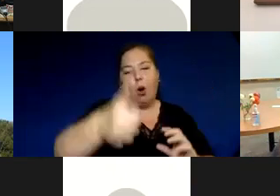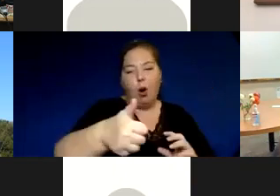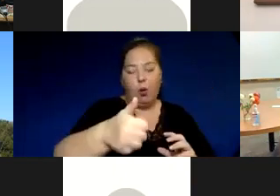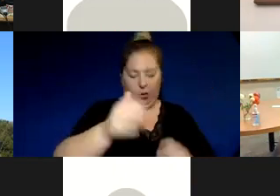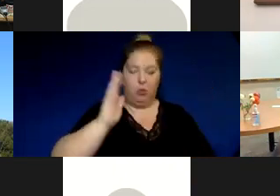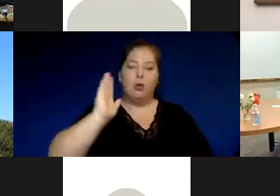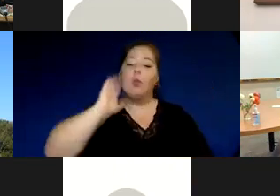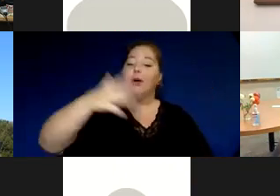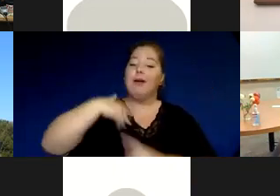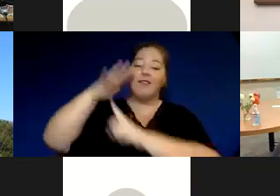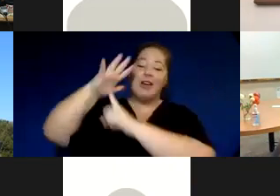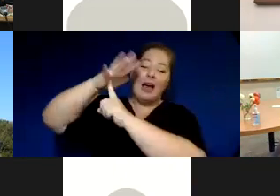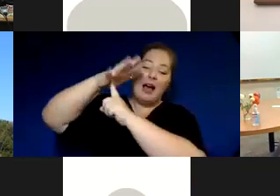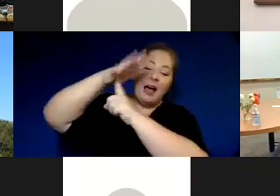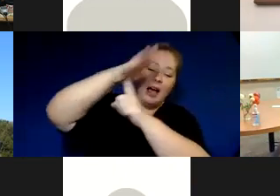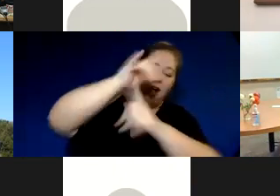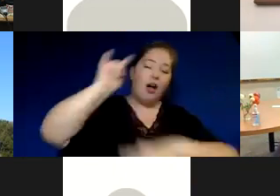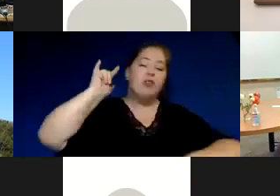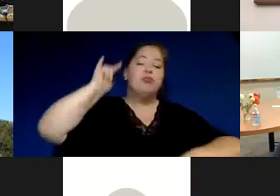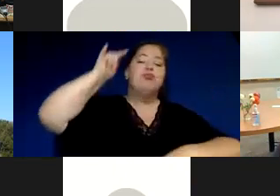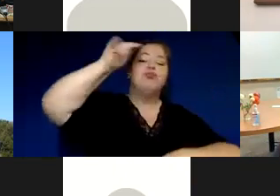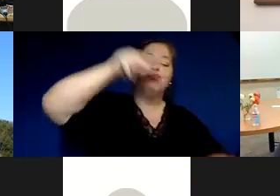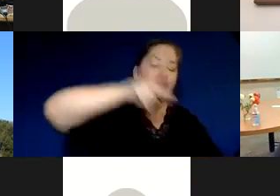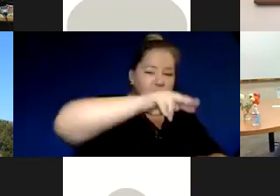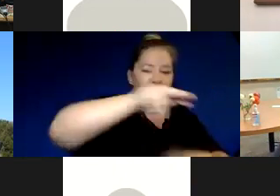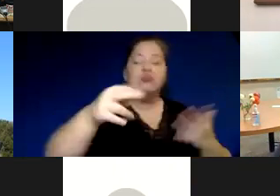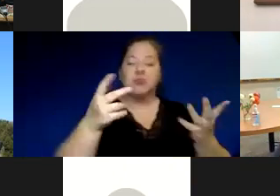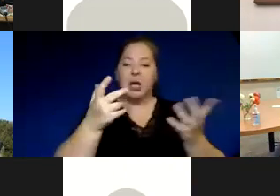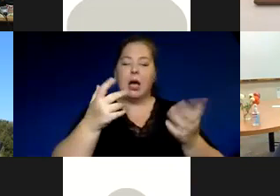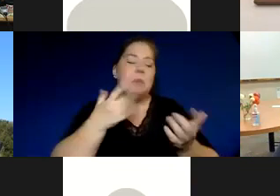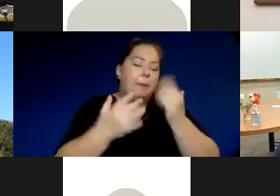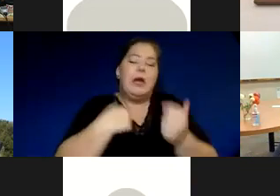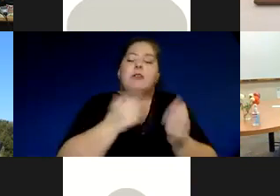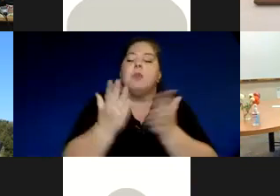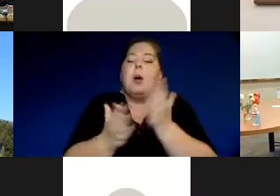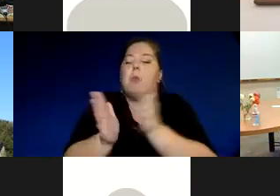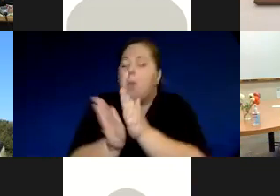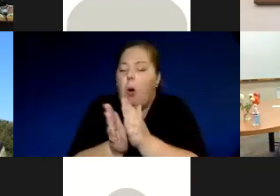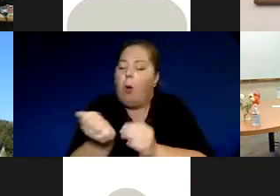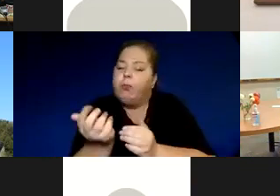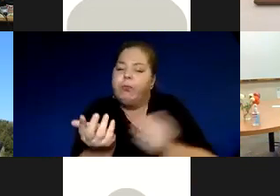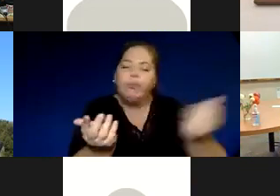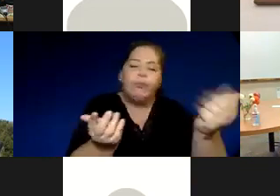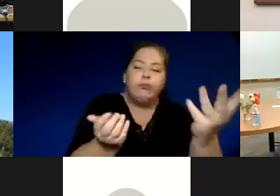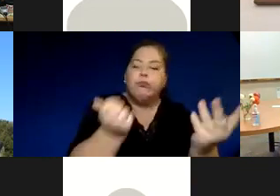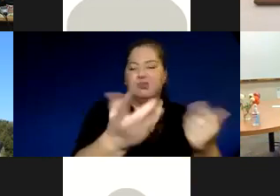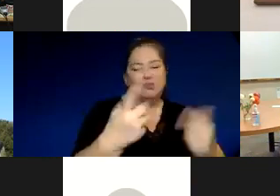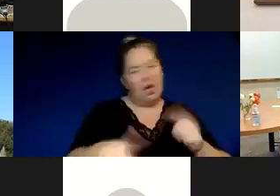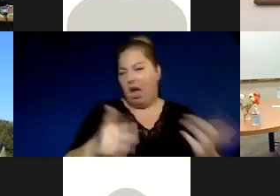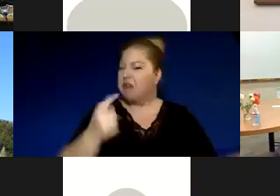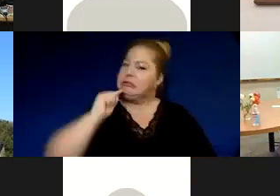ve bastante bien. Volamos esta tarde por allí. Hay humo Pero bueno, ya está bastante quemado eso allí, pero